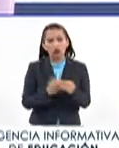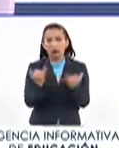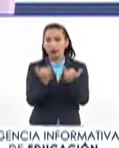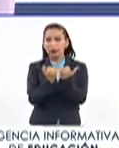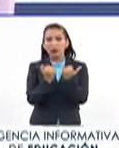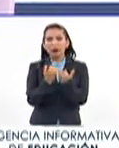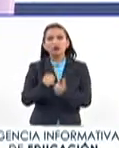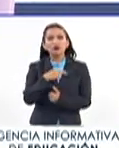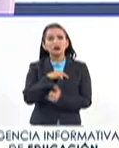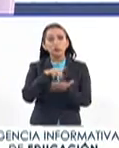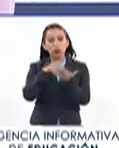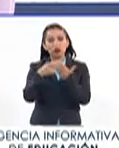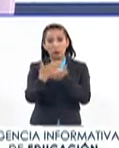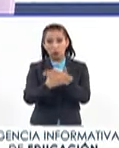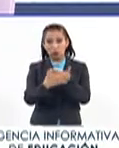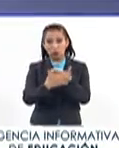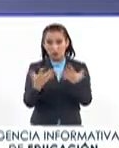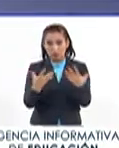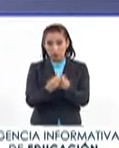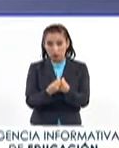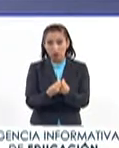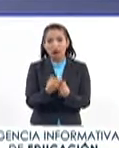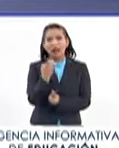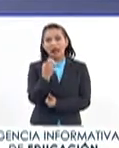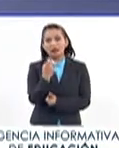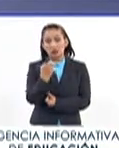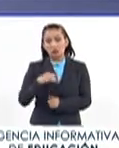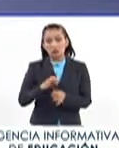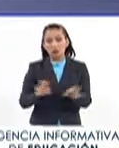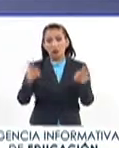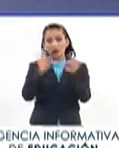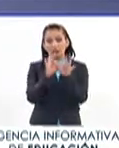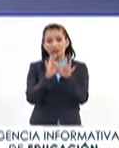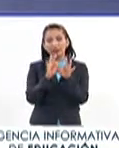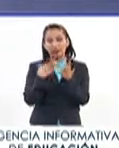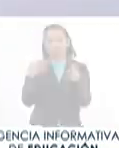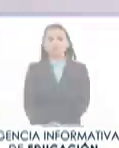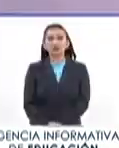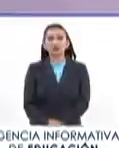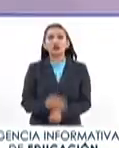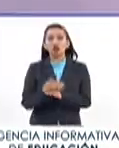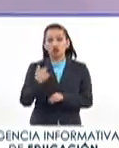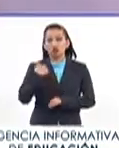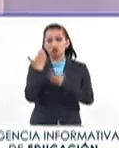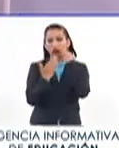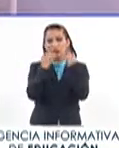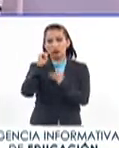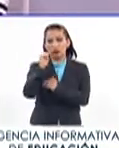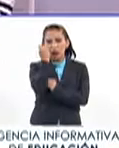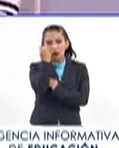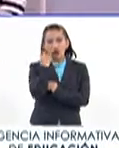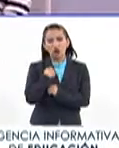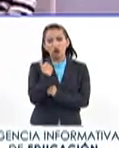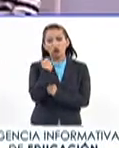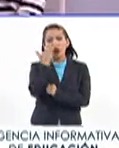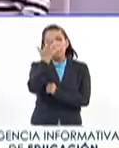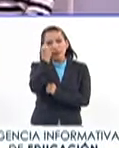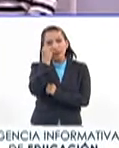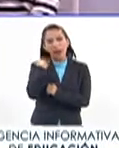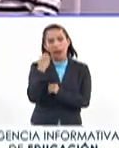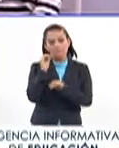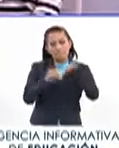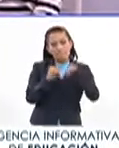Igual estamos en proyecto junto con ellos y eso es muy importante, así es la integración. En el tecnológico quiero aprender a